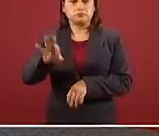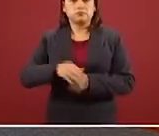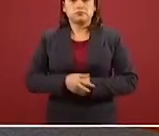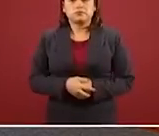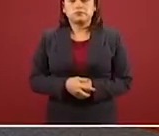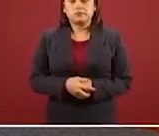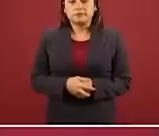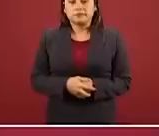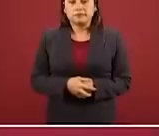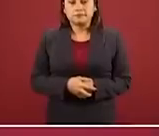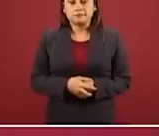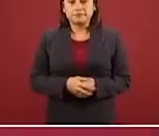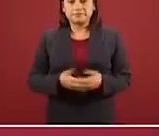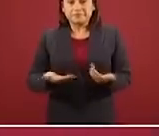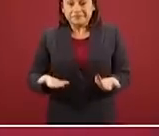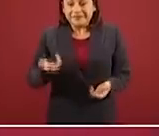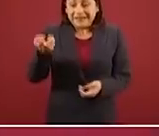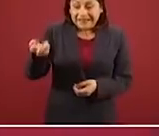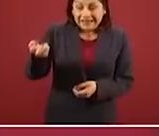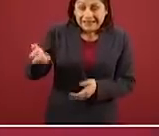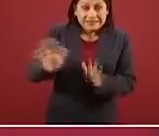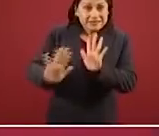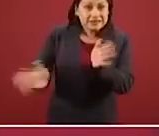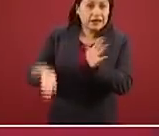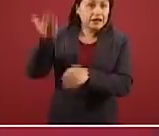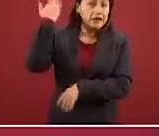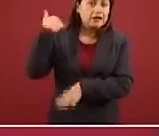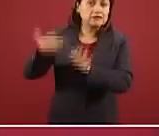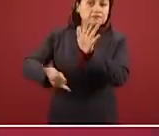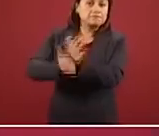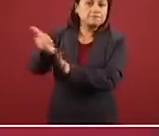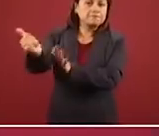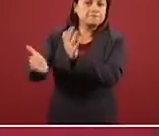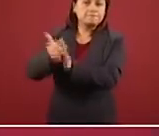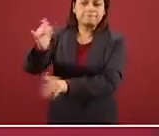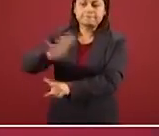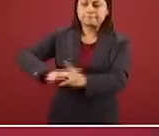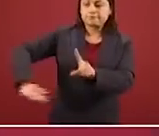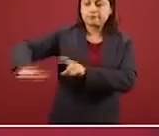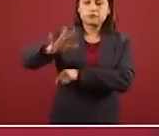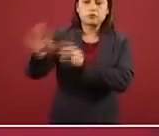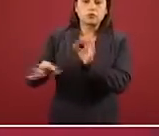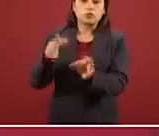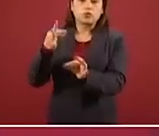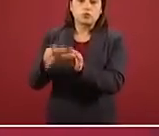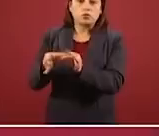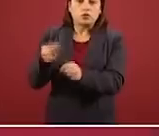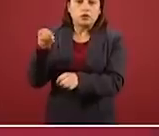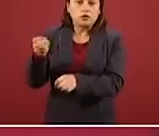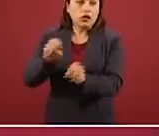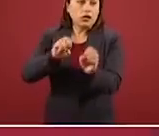Entonces, toda esa infraestructura es importantísima